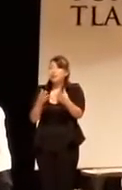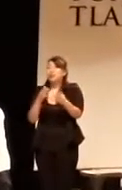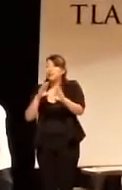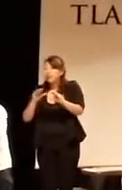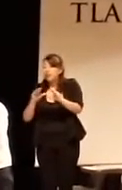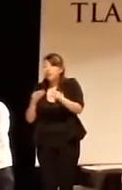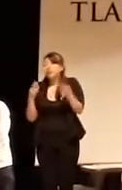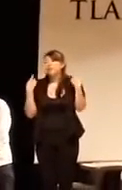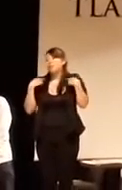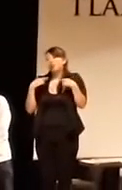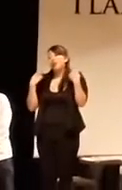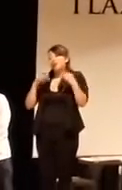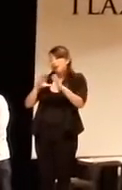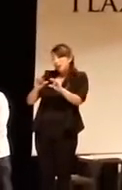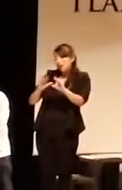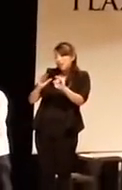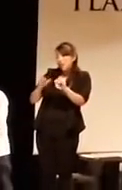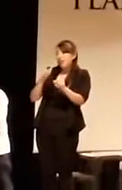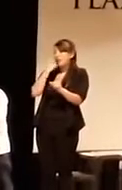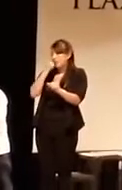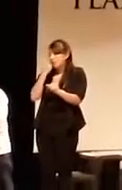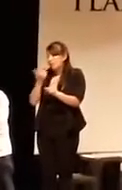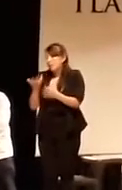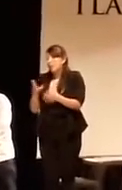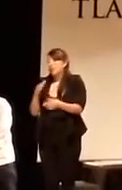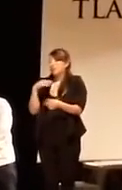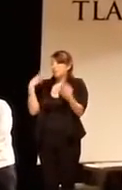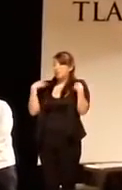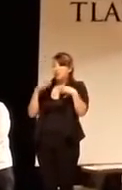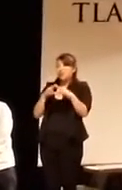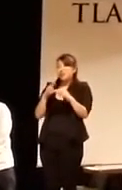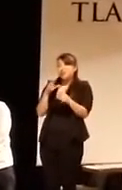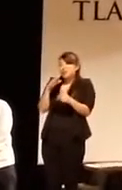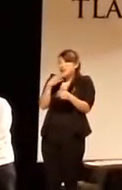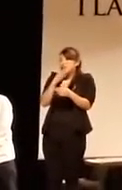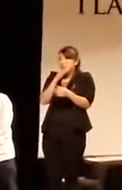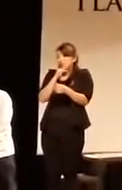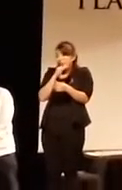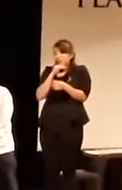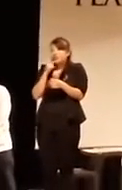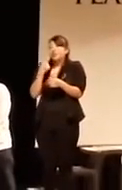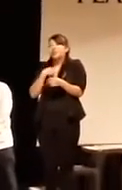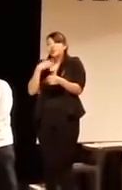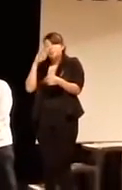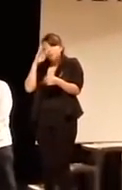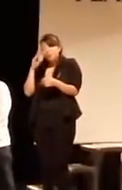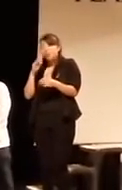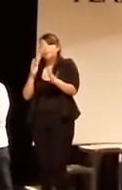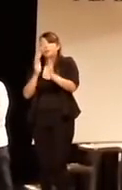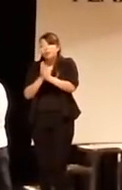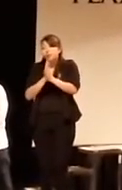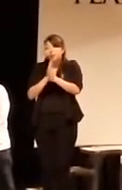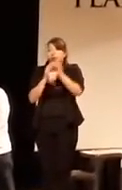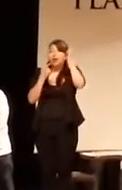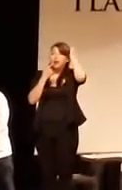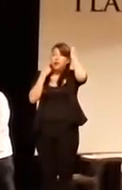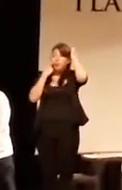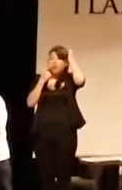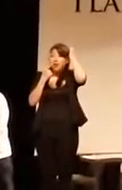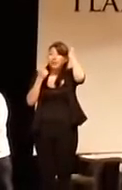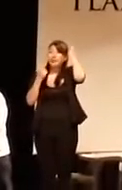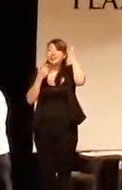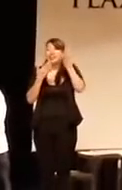es esforzarse para que esto se concrete. Revisemos nuestras debilidades, reconozcamos los